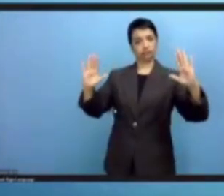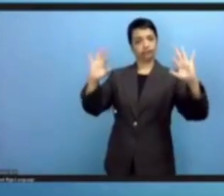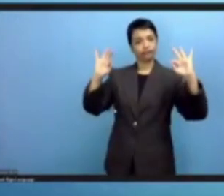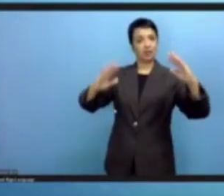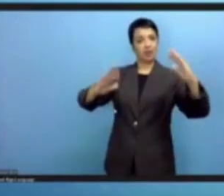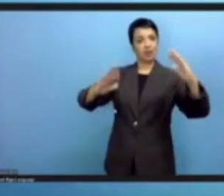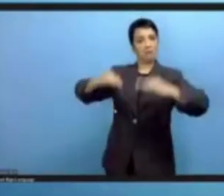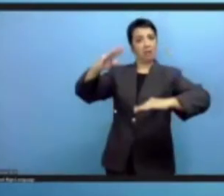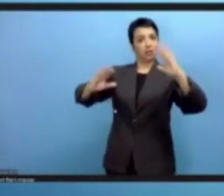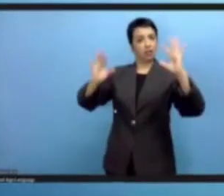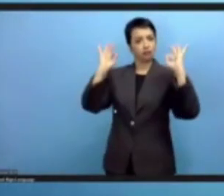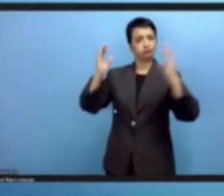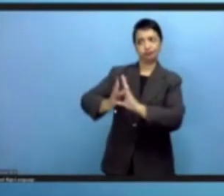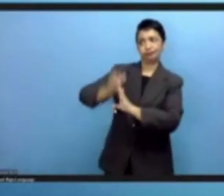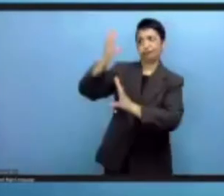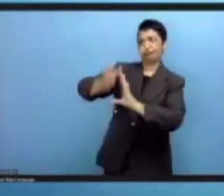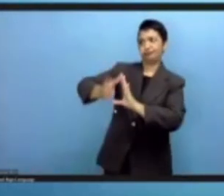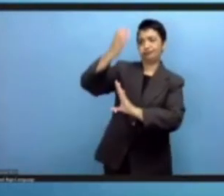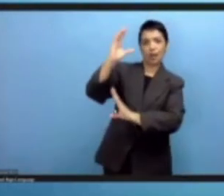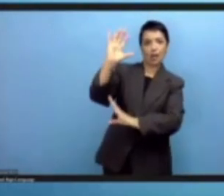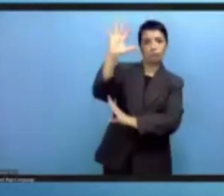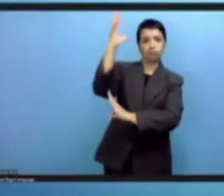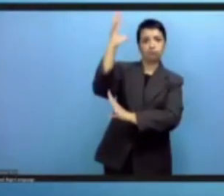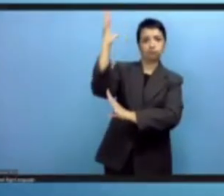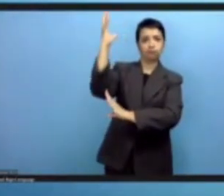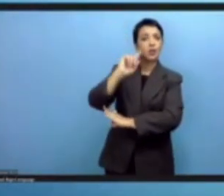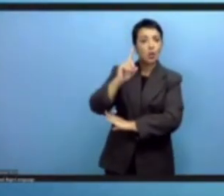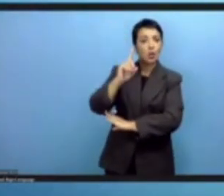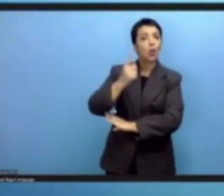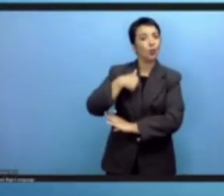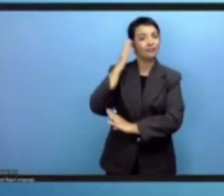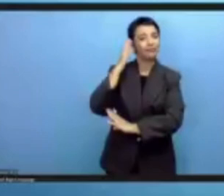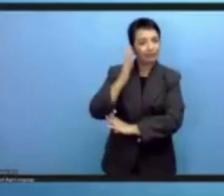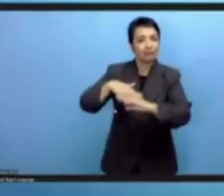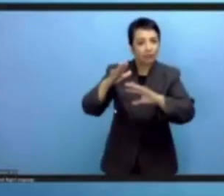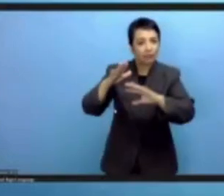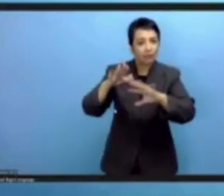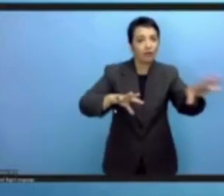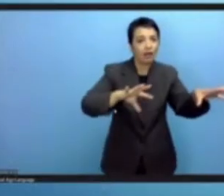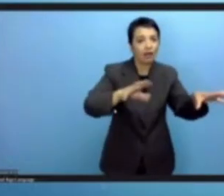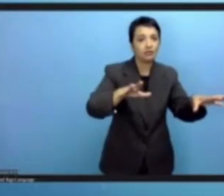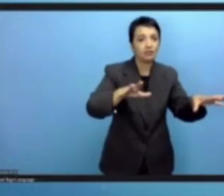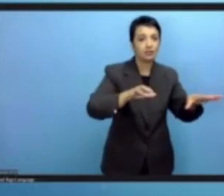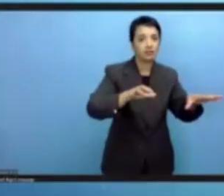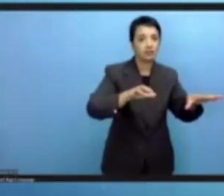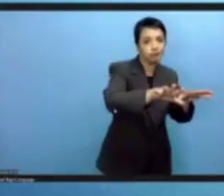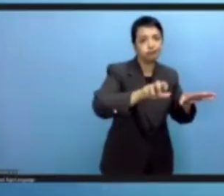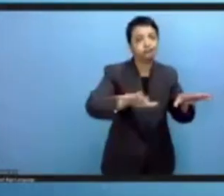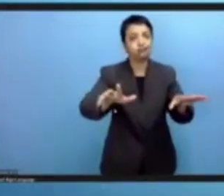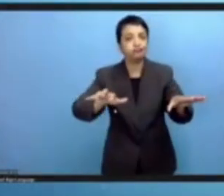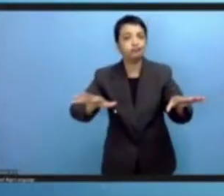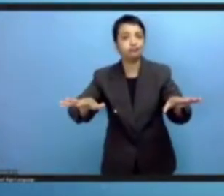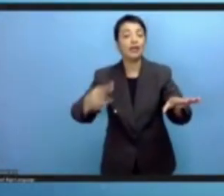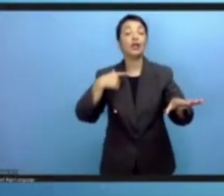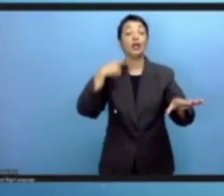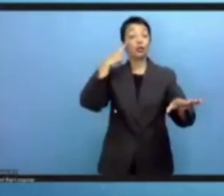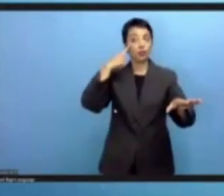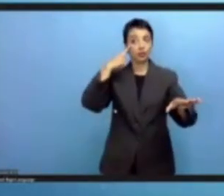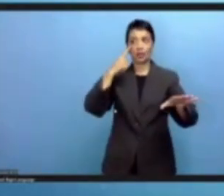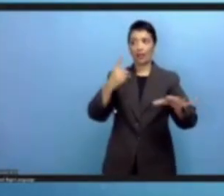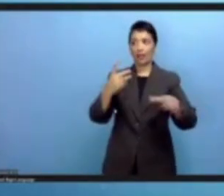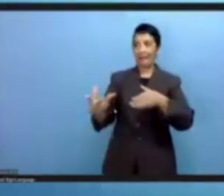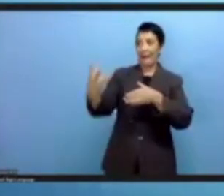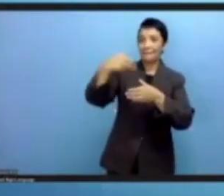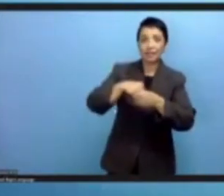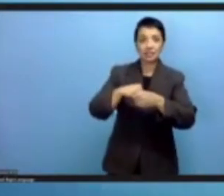han logrado aprovechar el poder de la infraestructura pública digital y esto tiene que llegar a muchos más países hay que reducir las